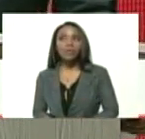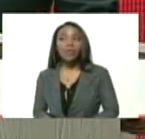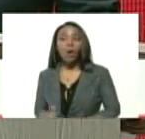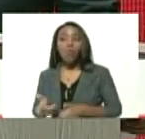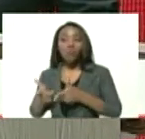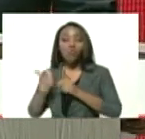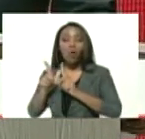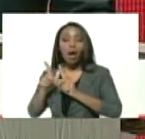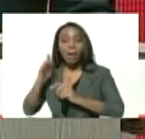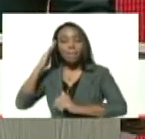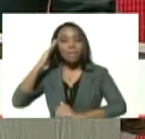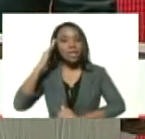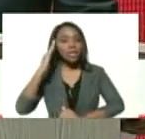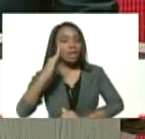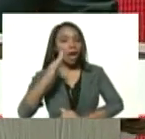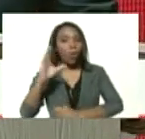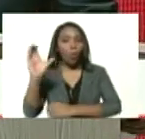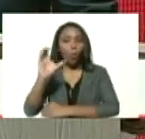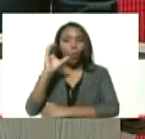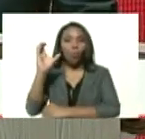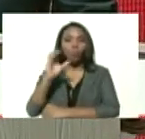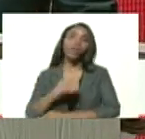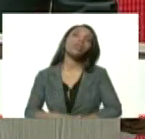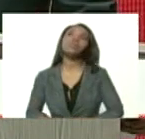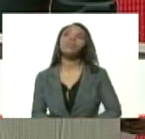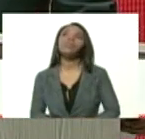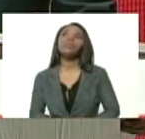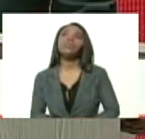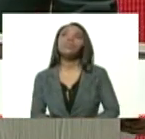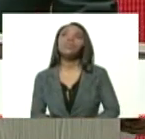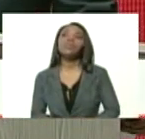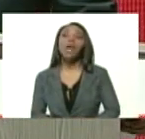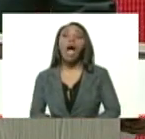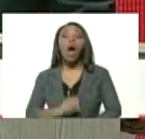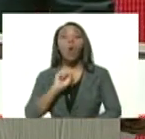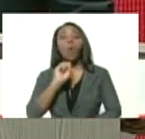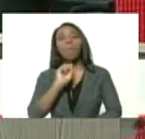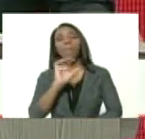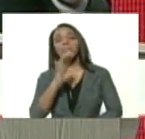autoridades militares colombianas. Hay un tercer porqué.